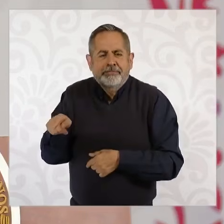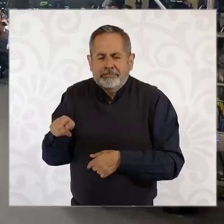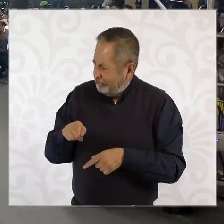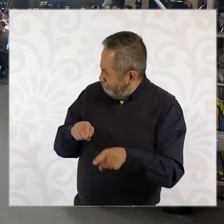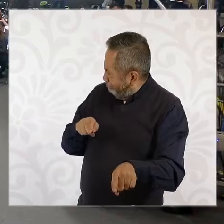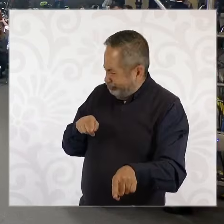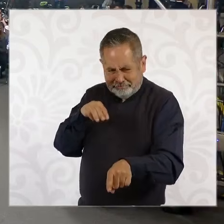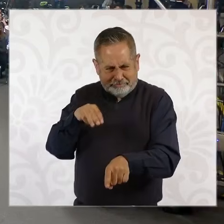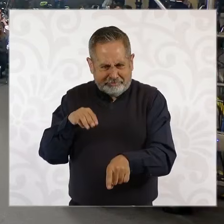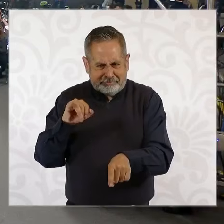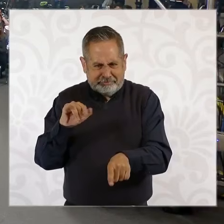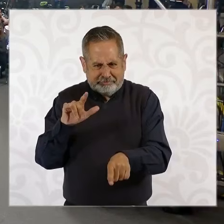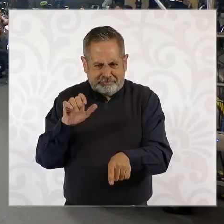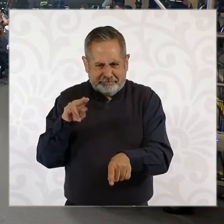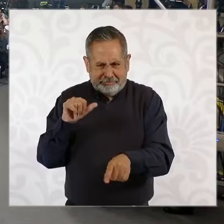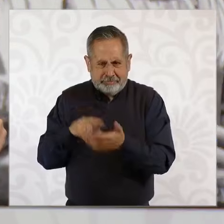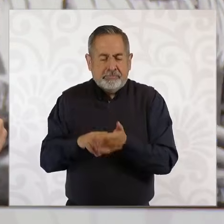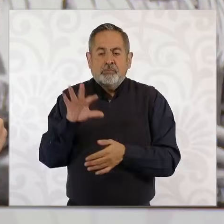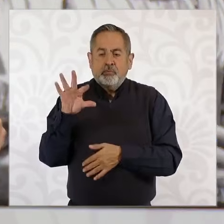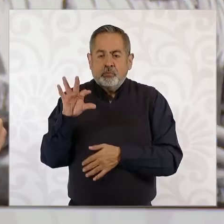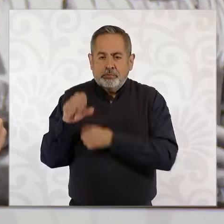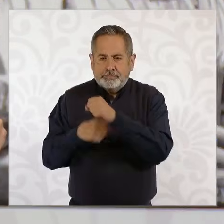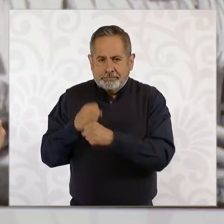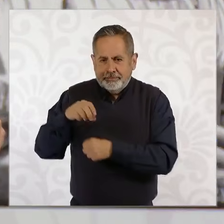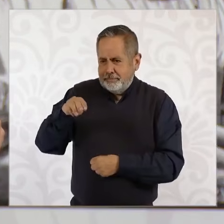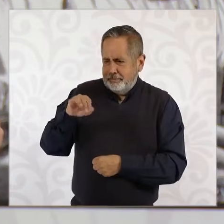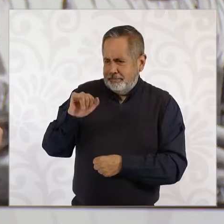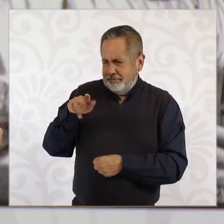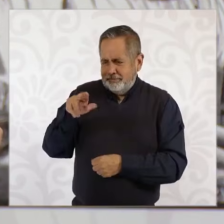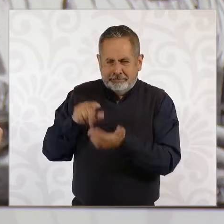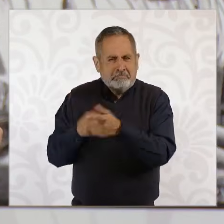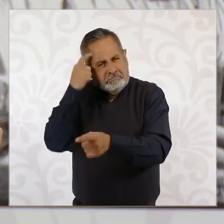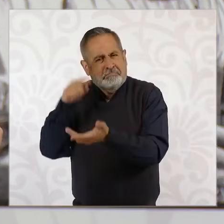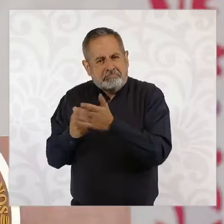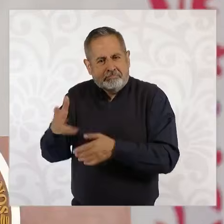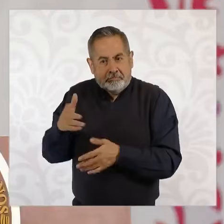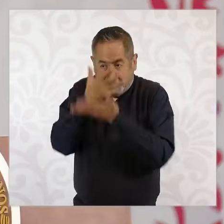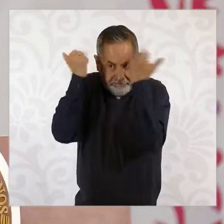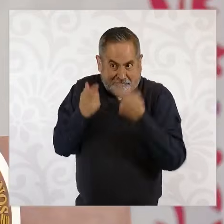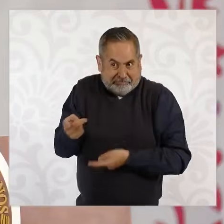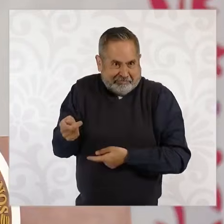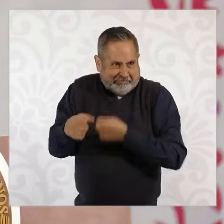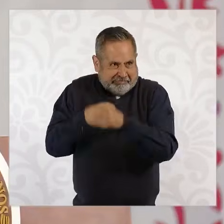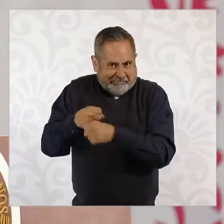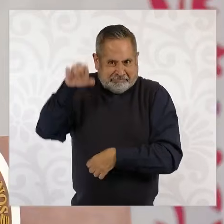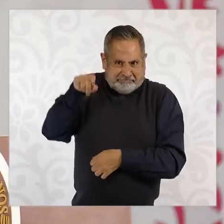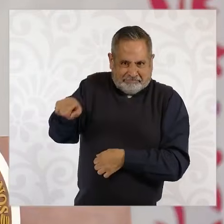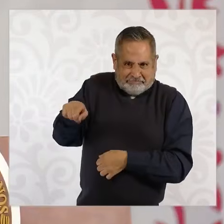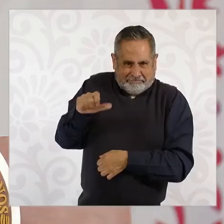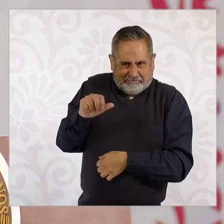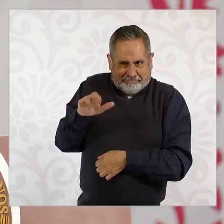¿Millennial? 40 años millennial, entonces debe ser millennial. No sé cuántos años tenga Luisa, pero